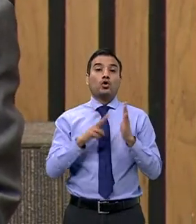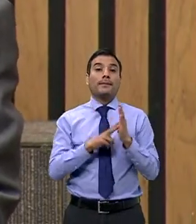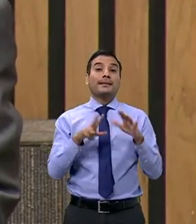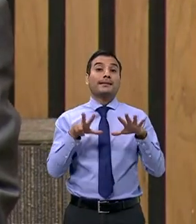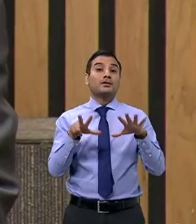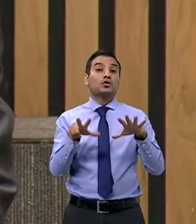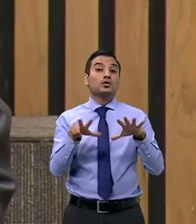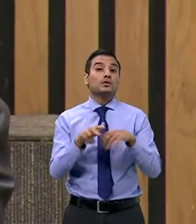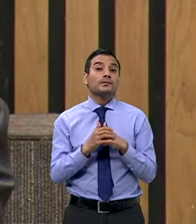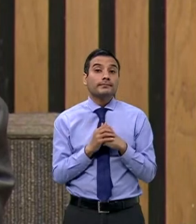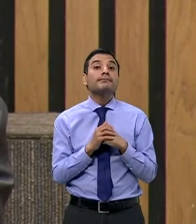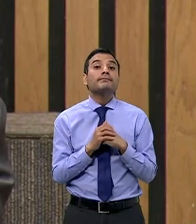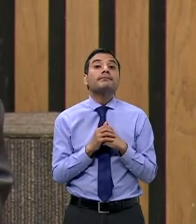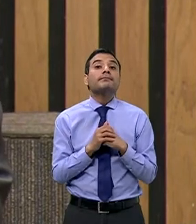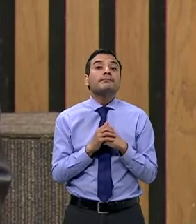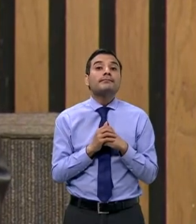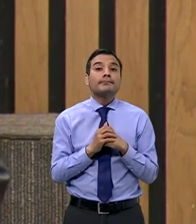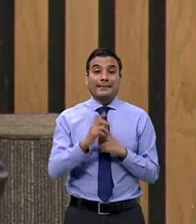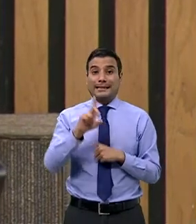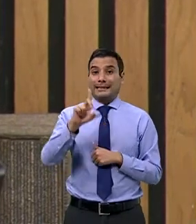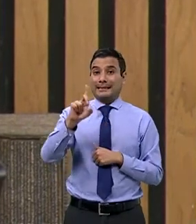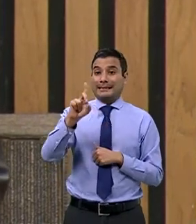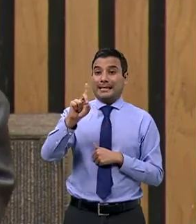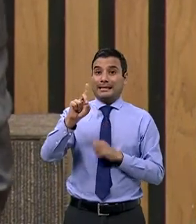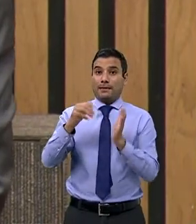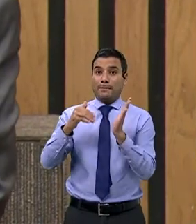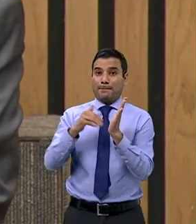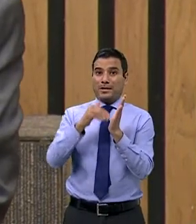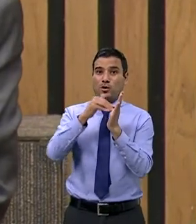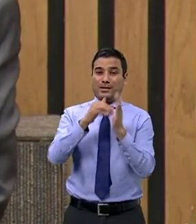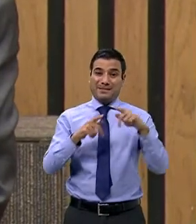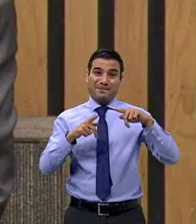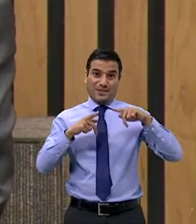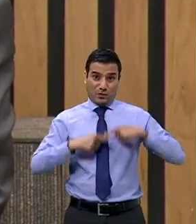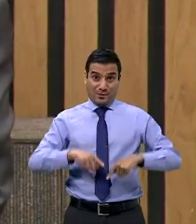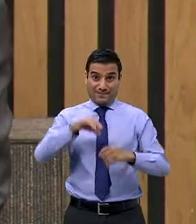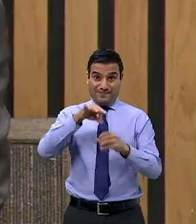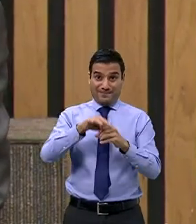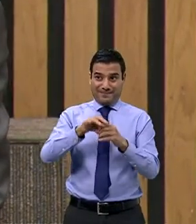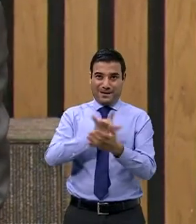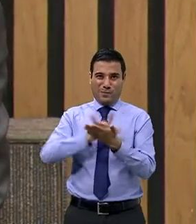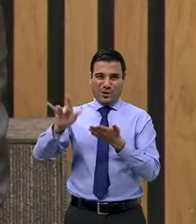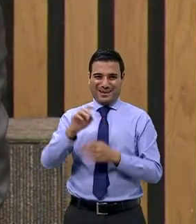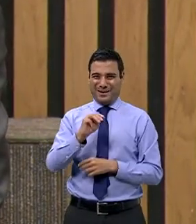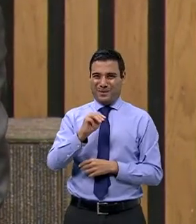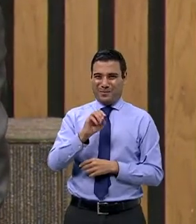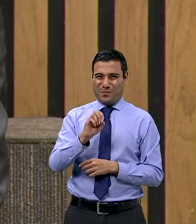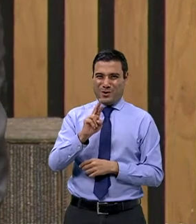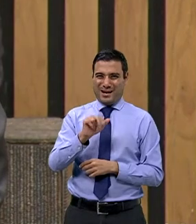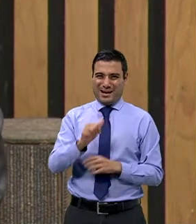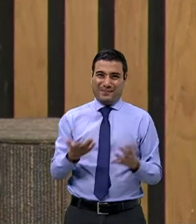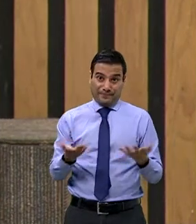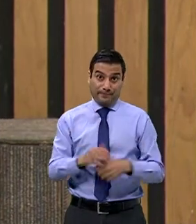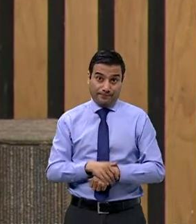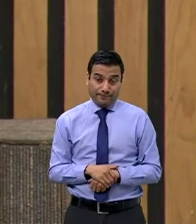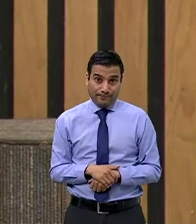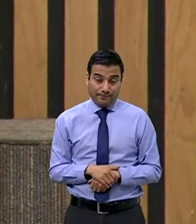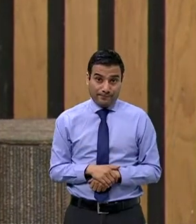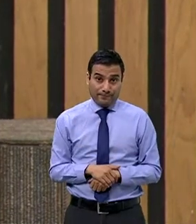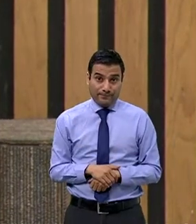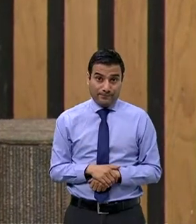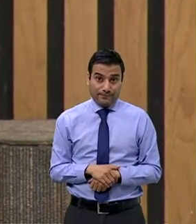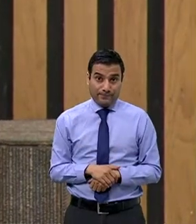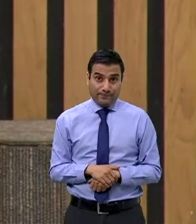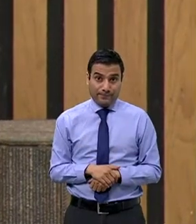donde poco más de 30 millones de ciudadanos votaron por la actual fuerza política gobernante y si